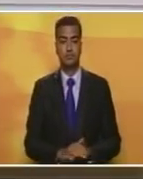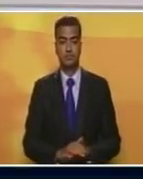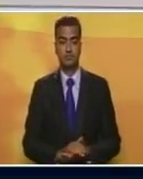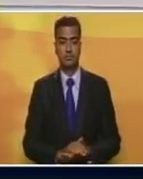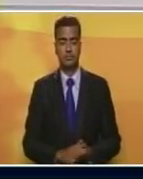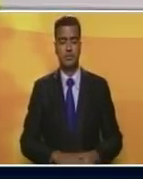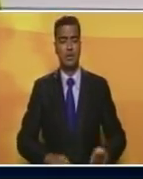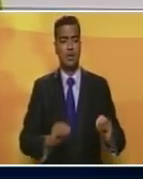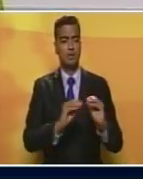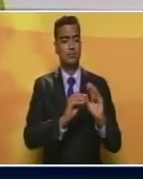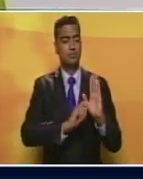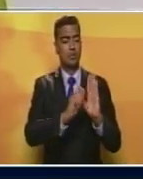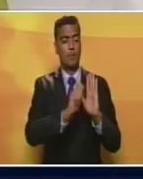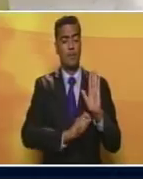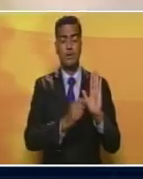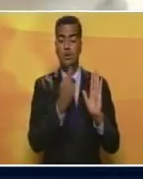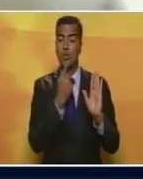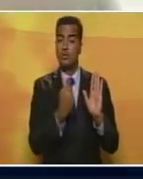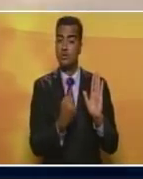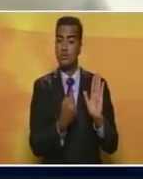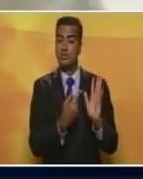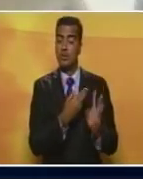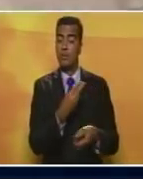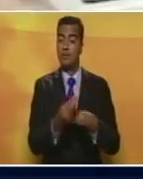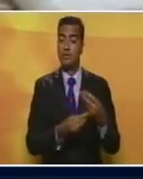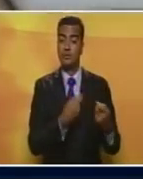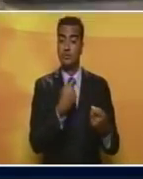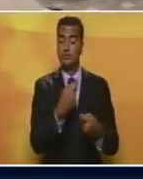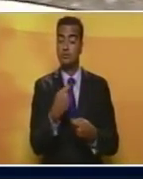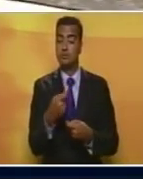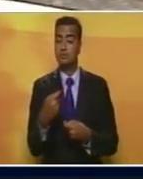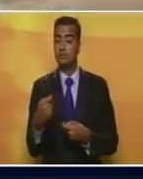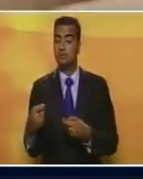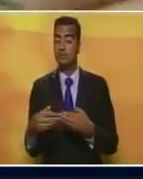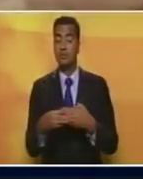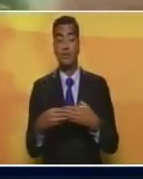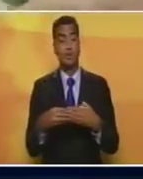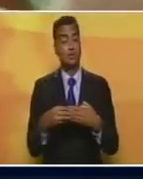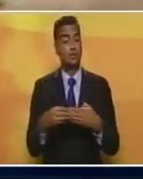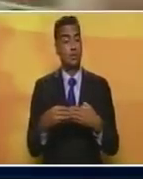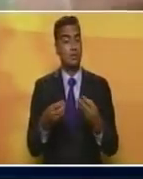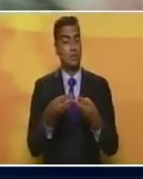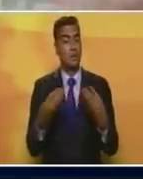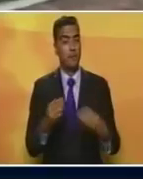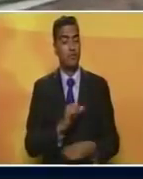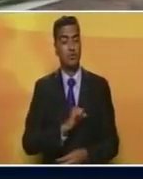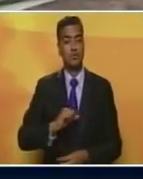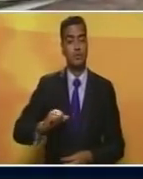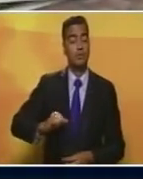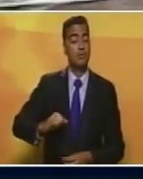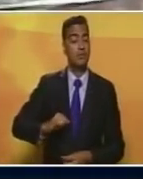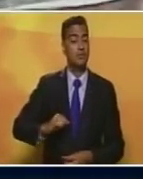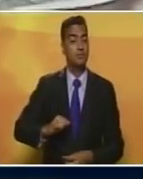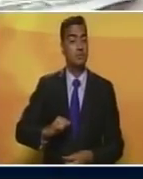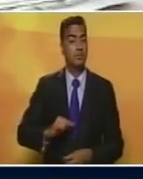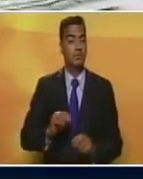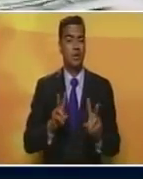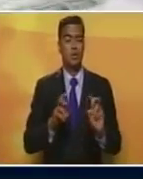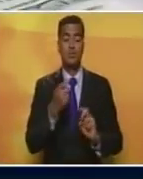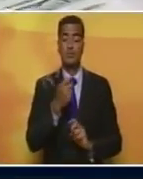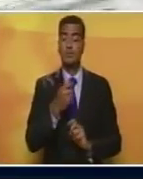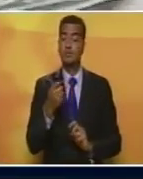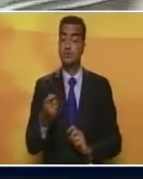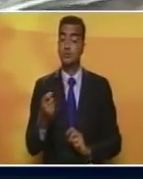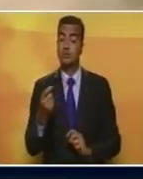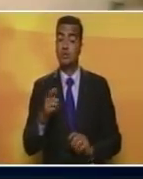medicinas con la aplicación del nuevo convenio cambiario número 39. La asignación de divisas para estos rubros se realizará ahora a través